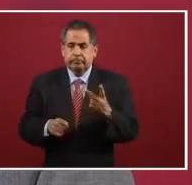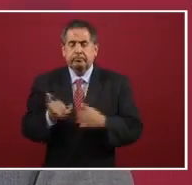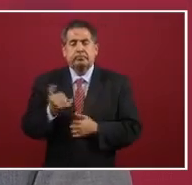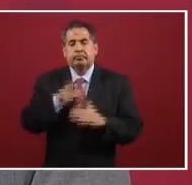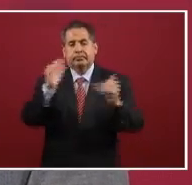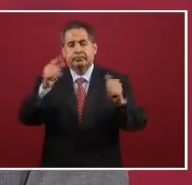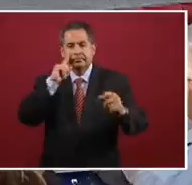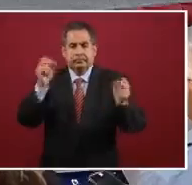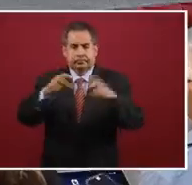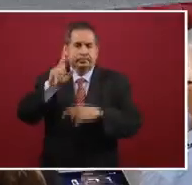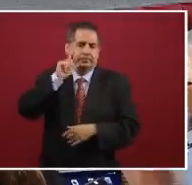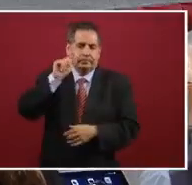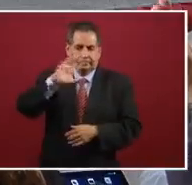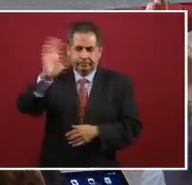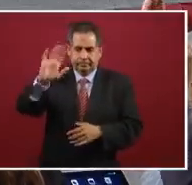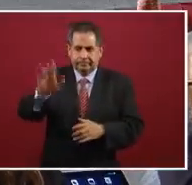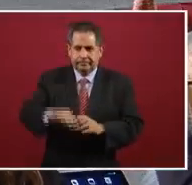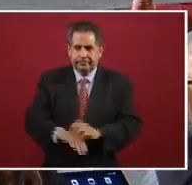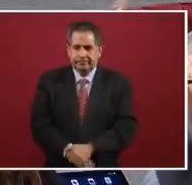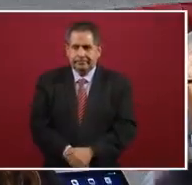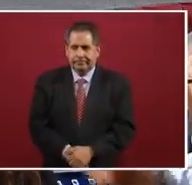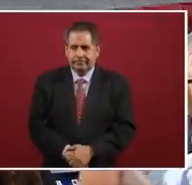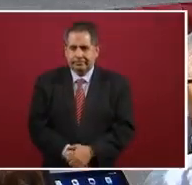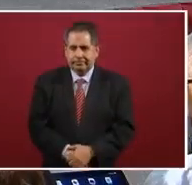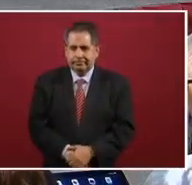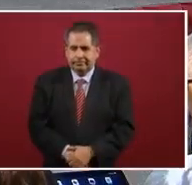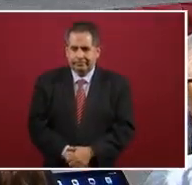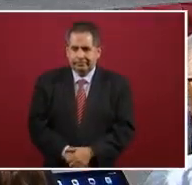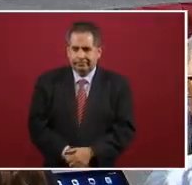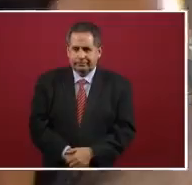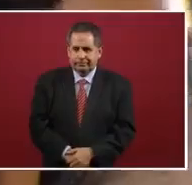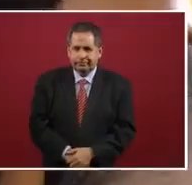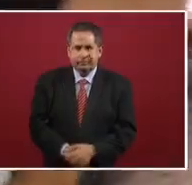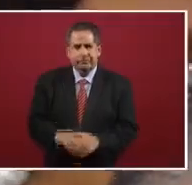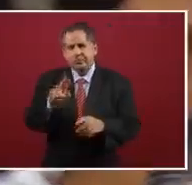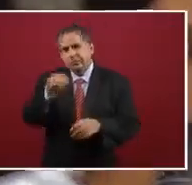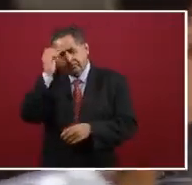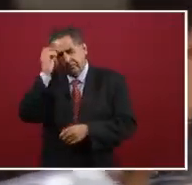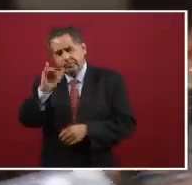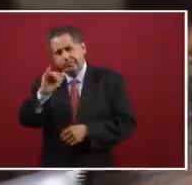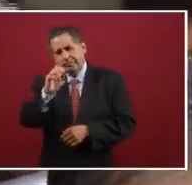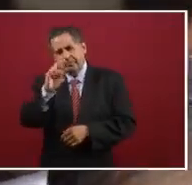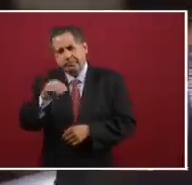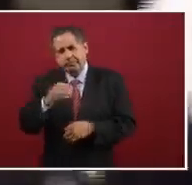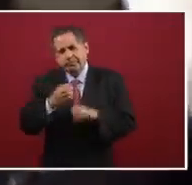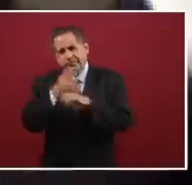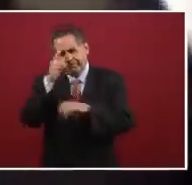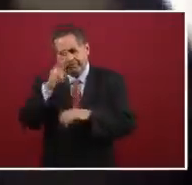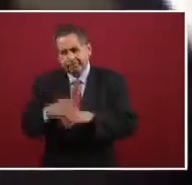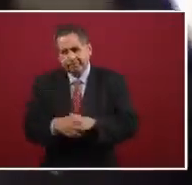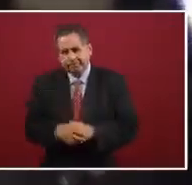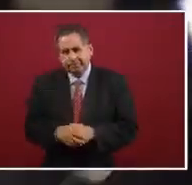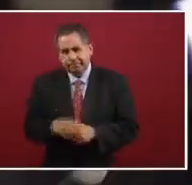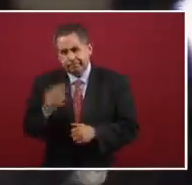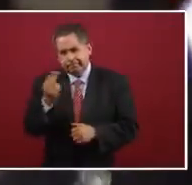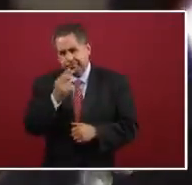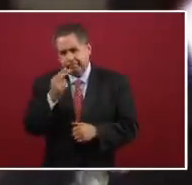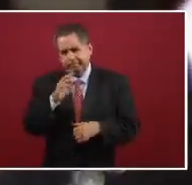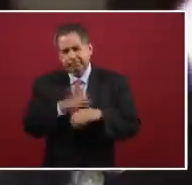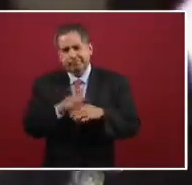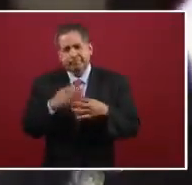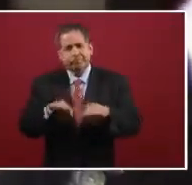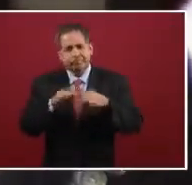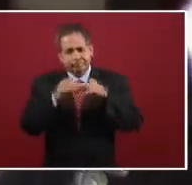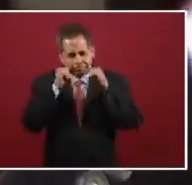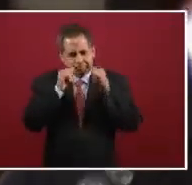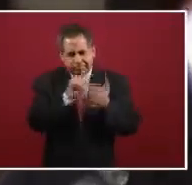nos vemos mañana. No se le olvide el ISEMIM del Estado de México. Sí. Necesita una